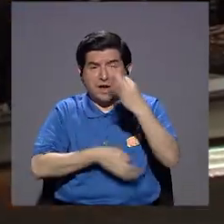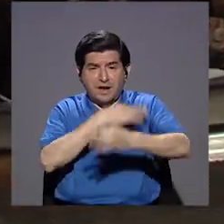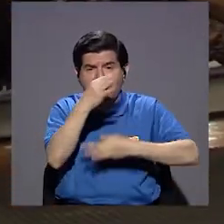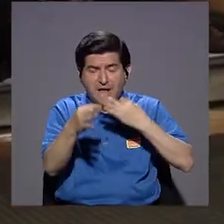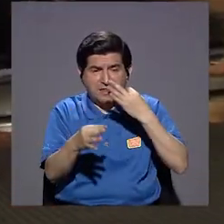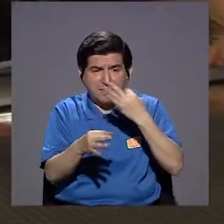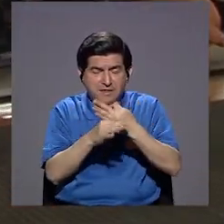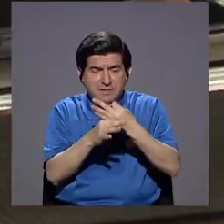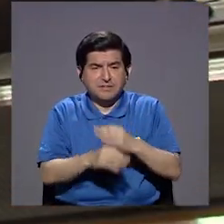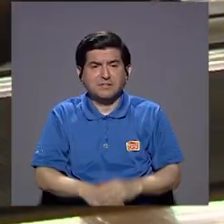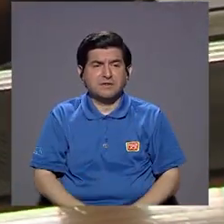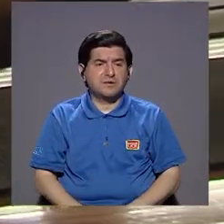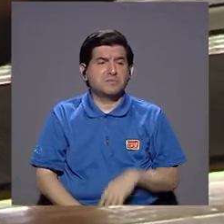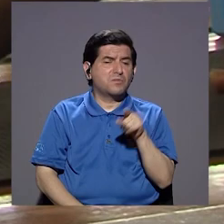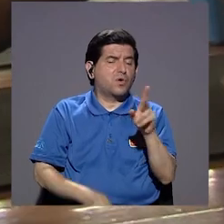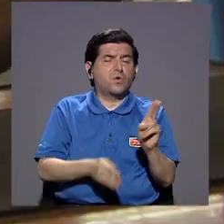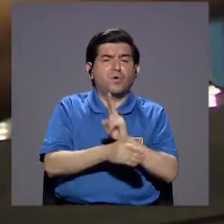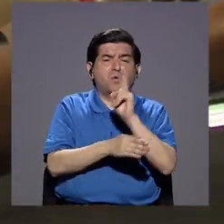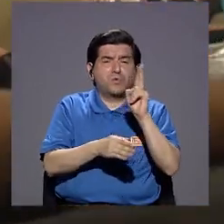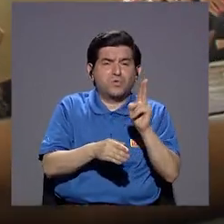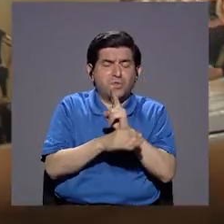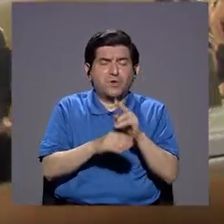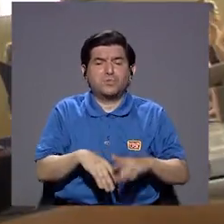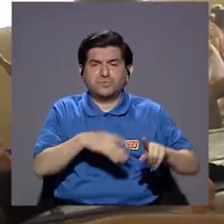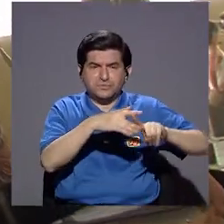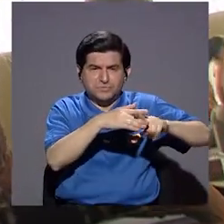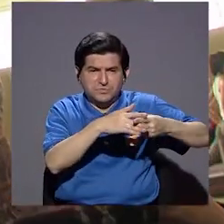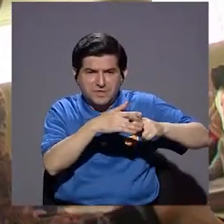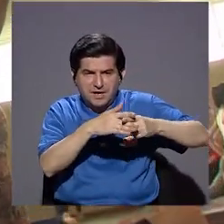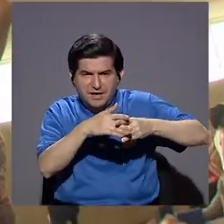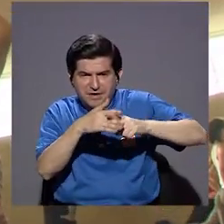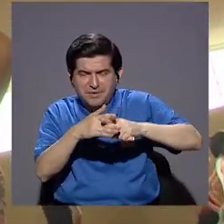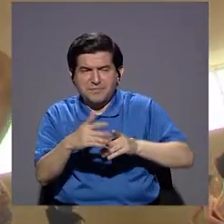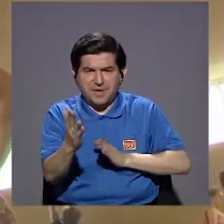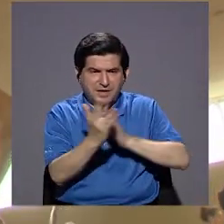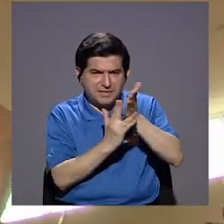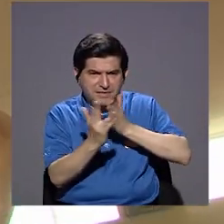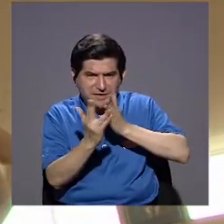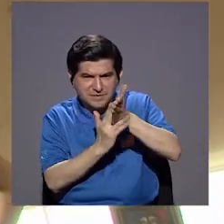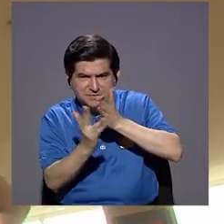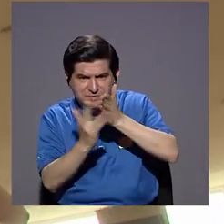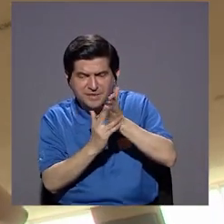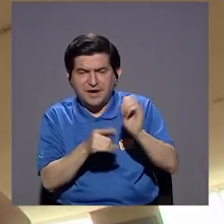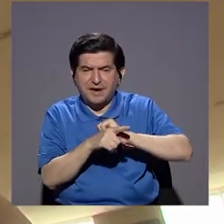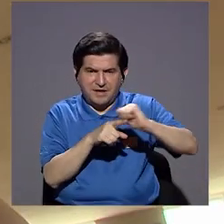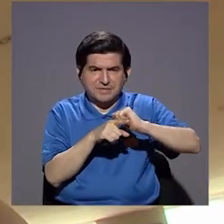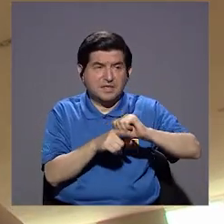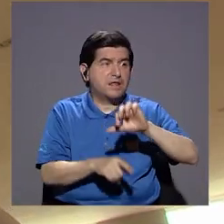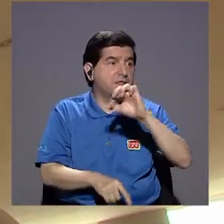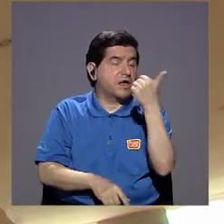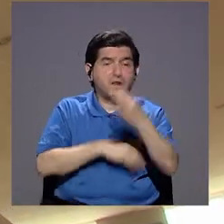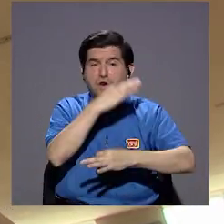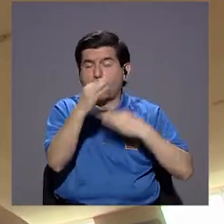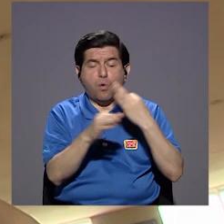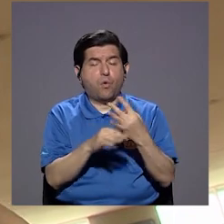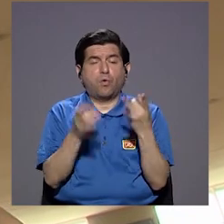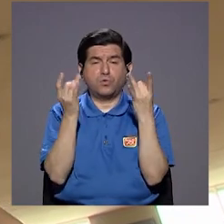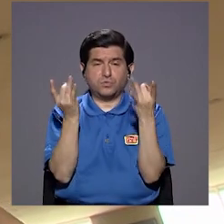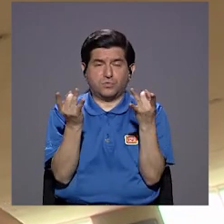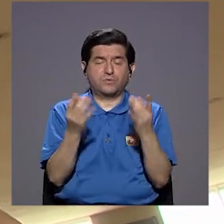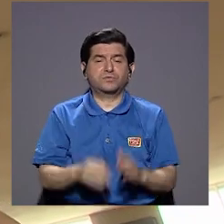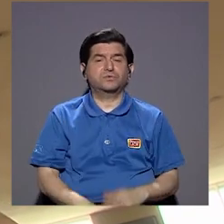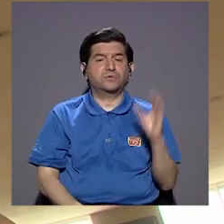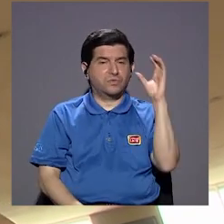como Iyengar, que utiliza más las herramientas para poder accesar a la práctica. Hay otros tipos de yoga